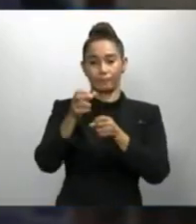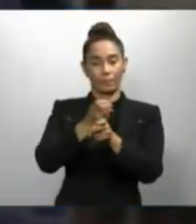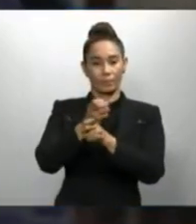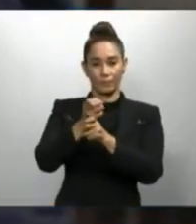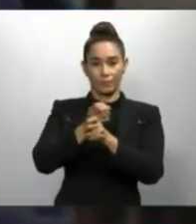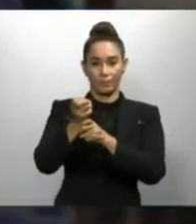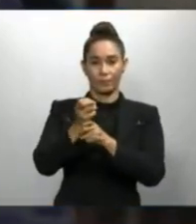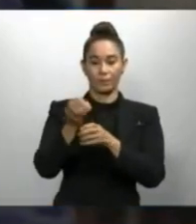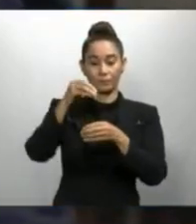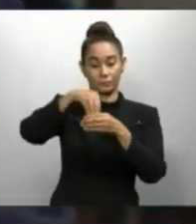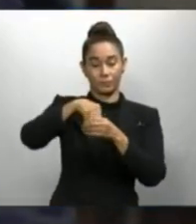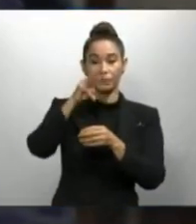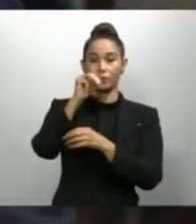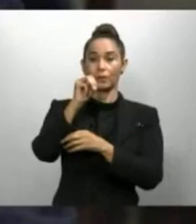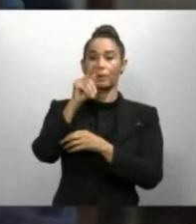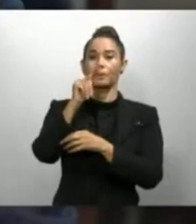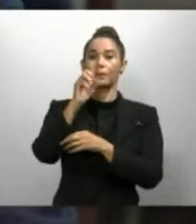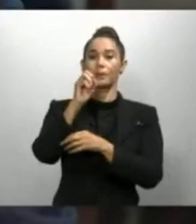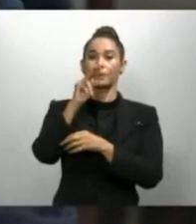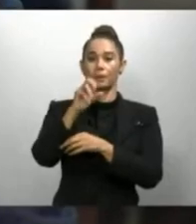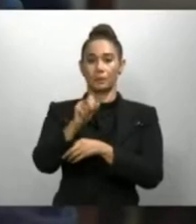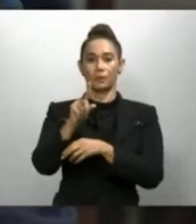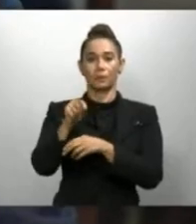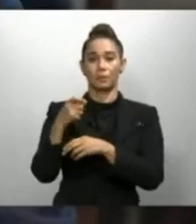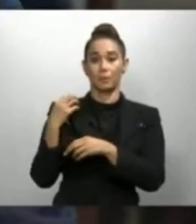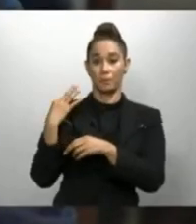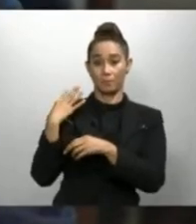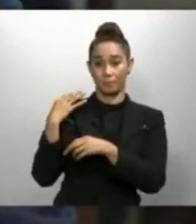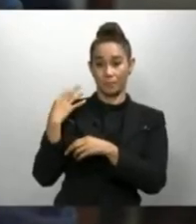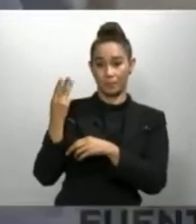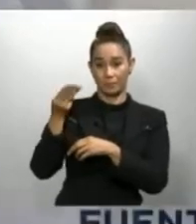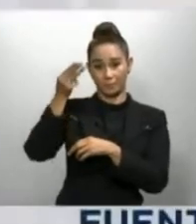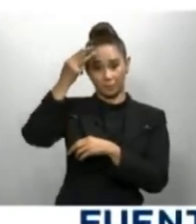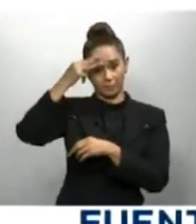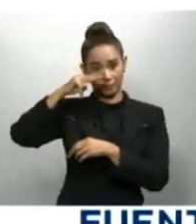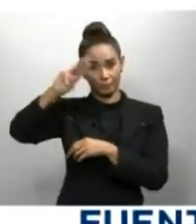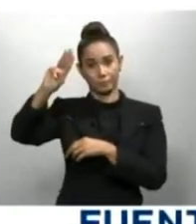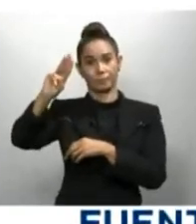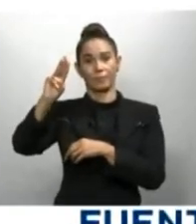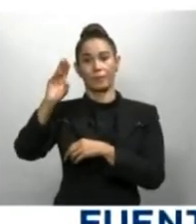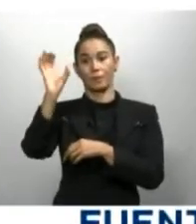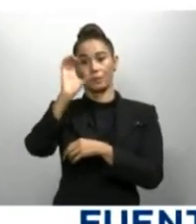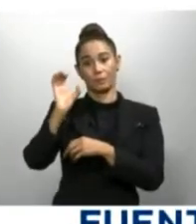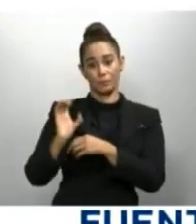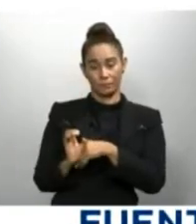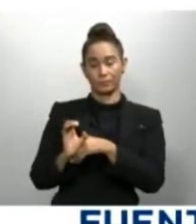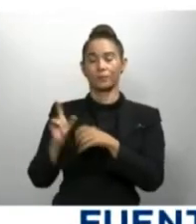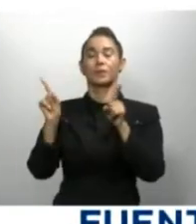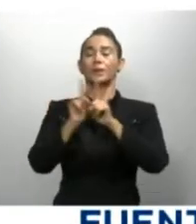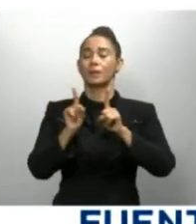igual manera, países como Perú, Costa Rica y México también fueron